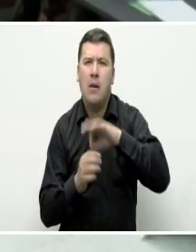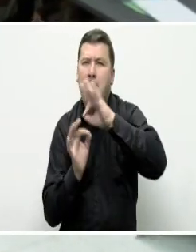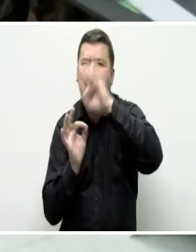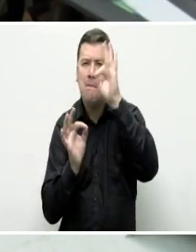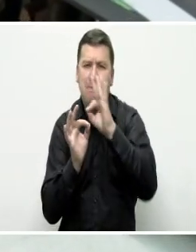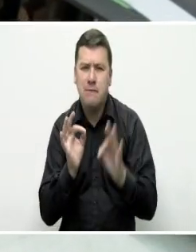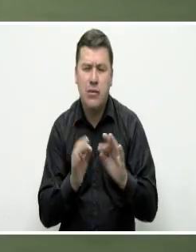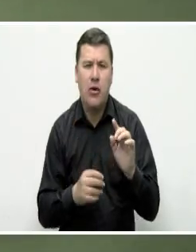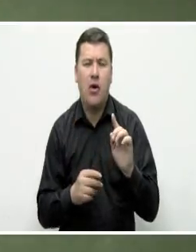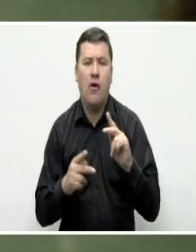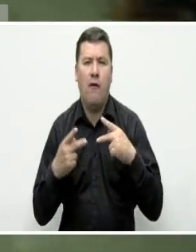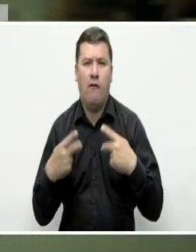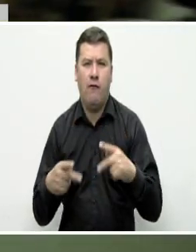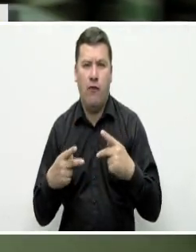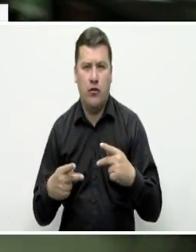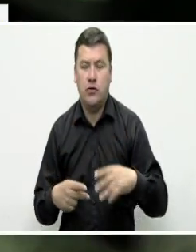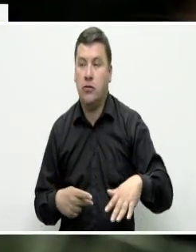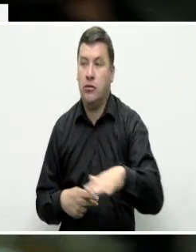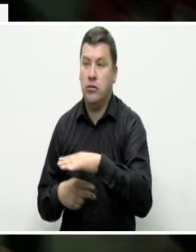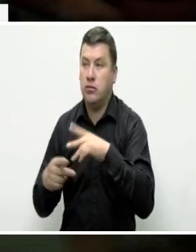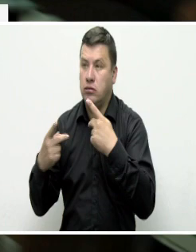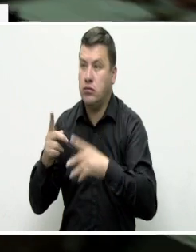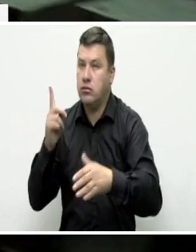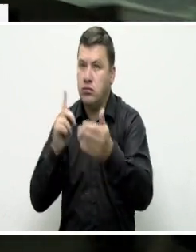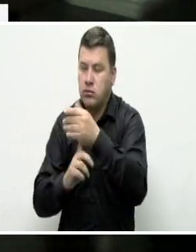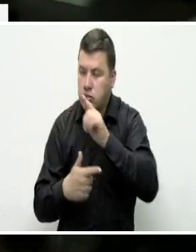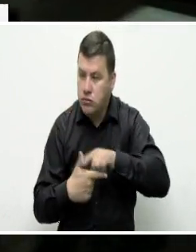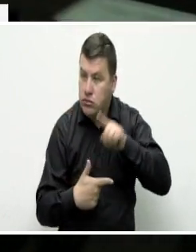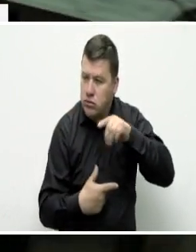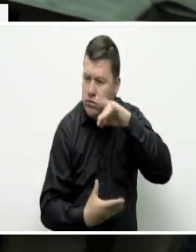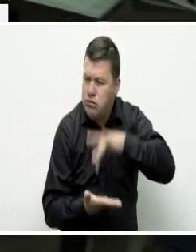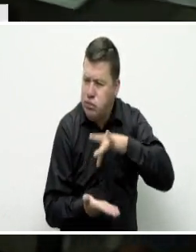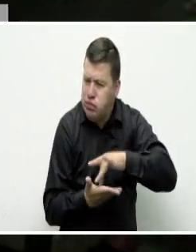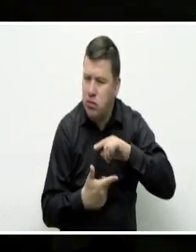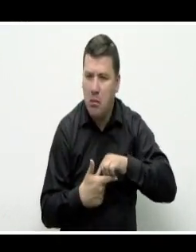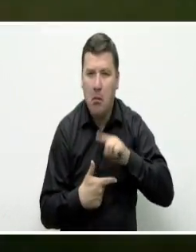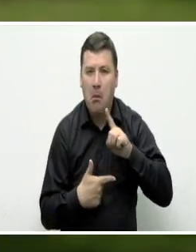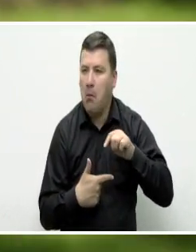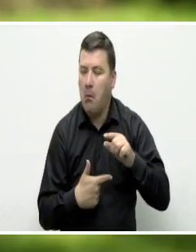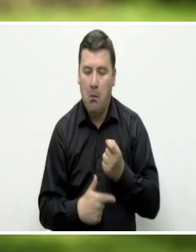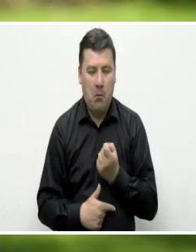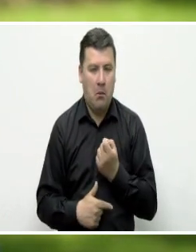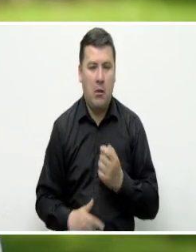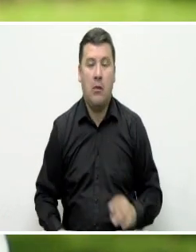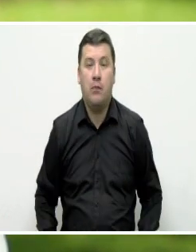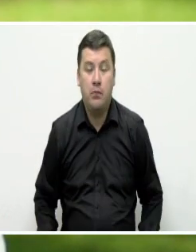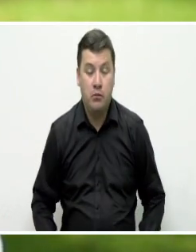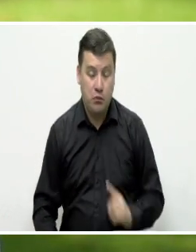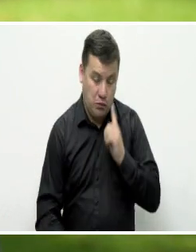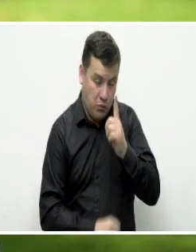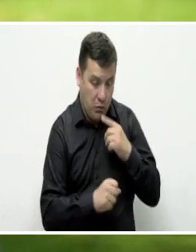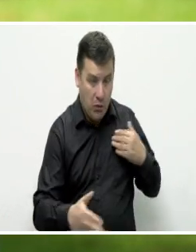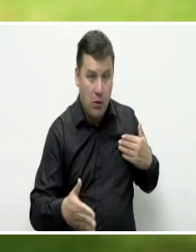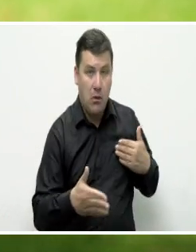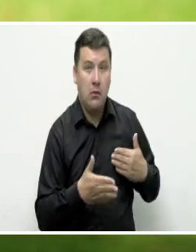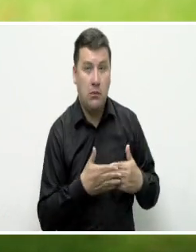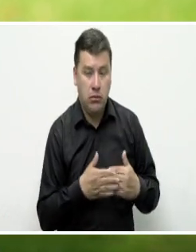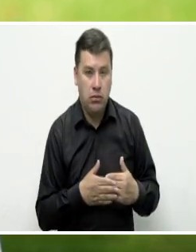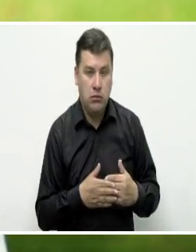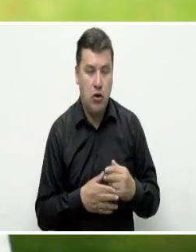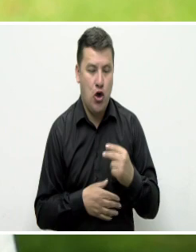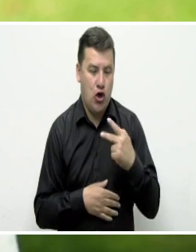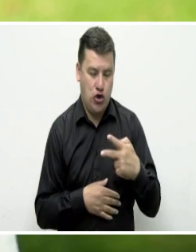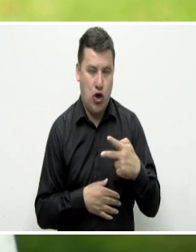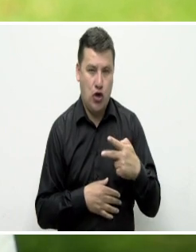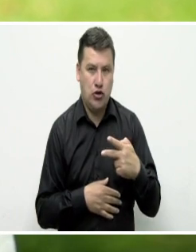en Fusagasugá. Ninguna de las 2 alcanzó el umbral de participación requerido. Este año se presentaron 12